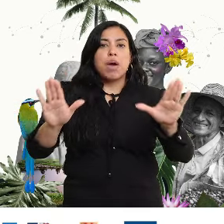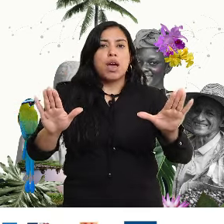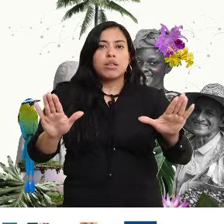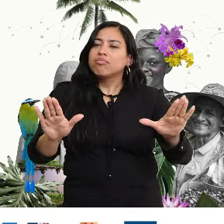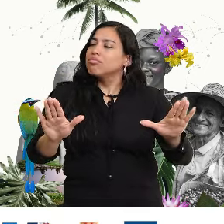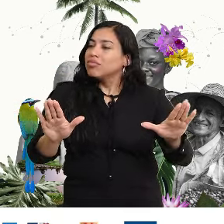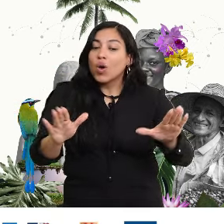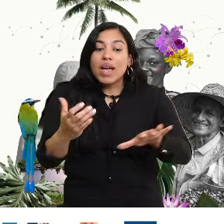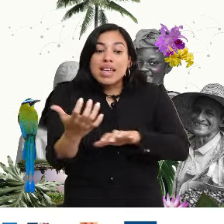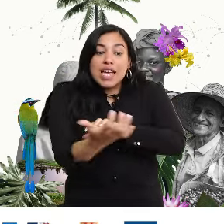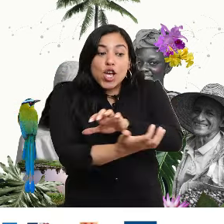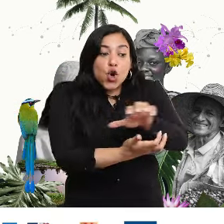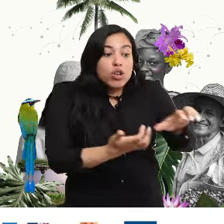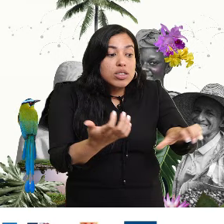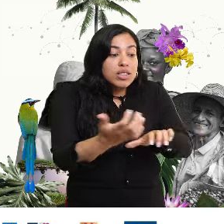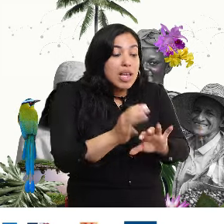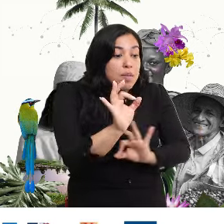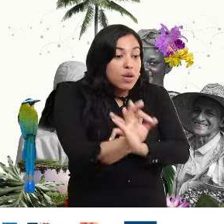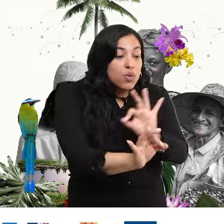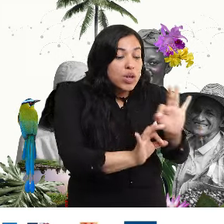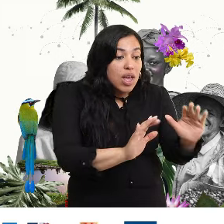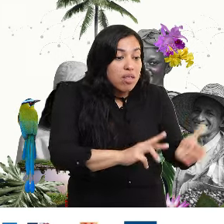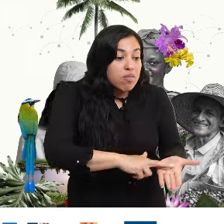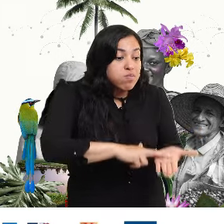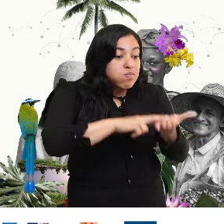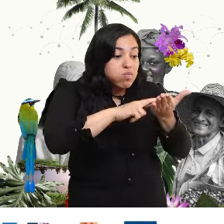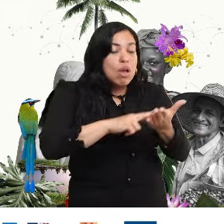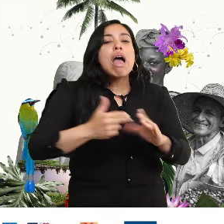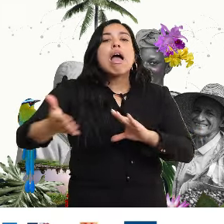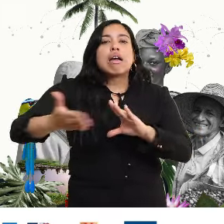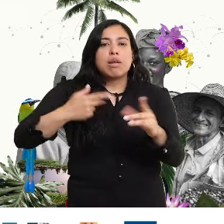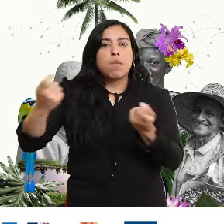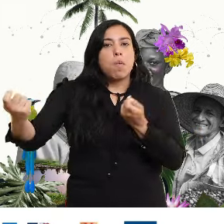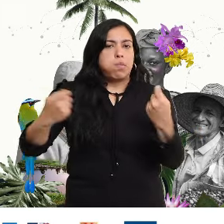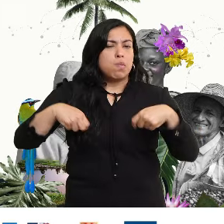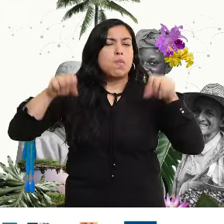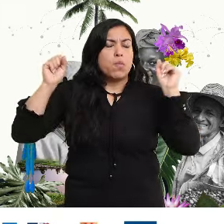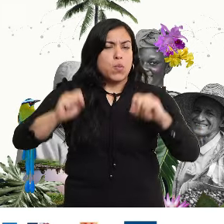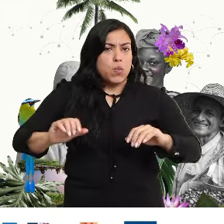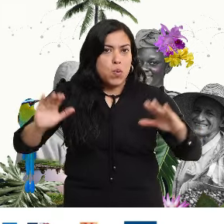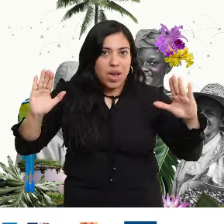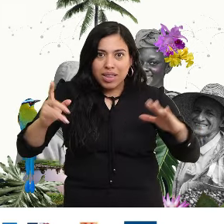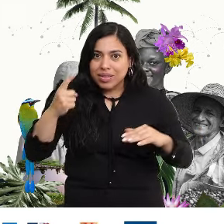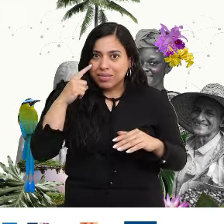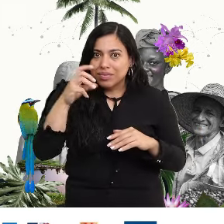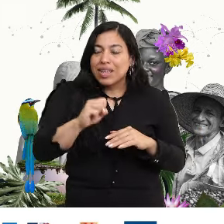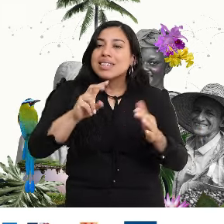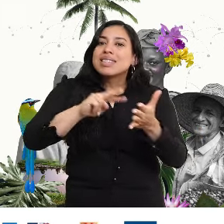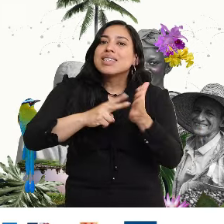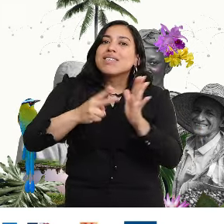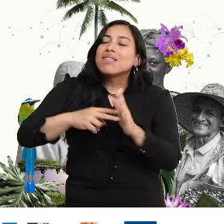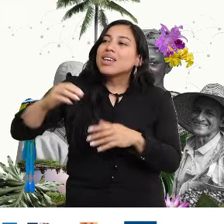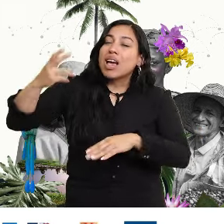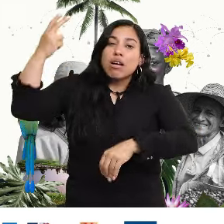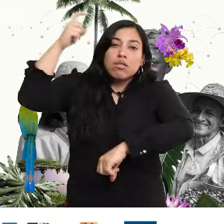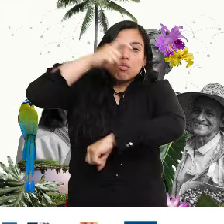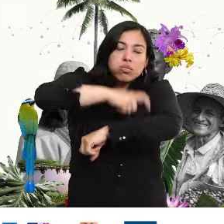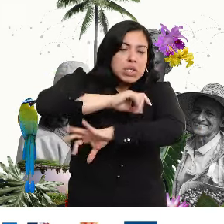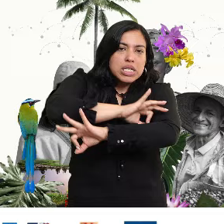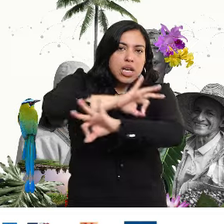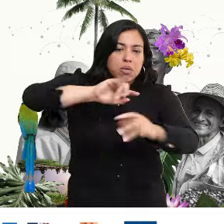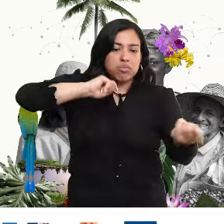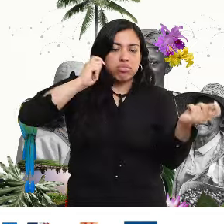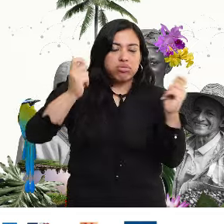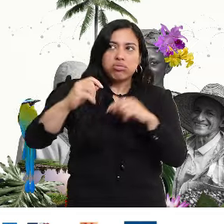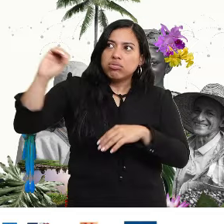restauramos los ecosistemas. O sea, el marco Kunming Montreal es tan importante como la transición energética y la descarbonización para